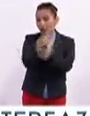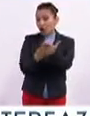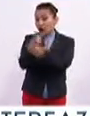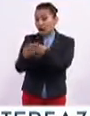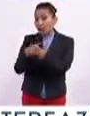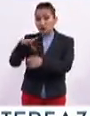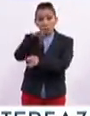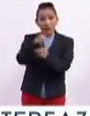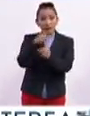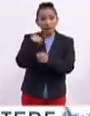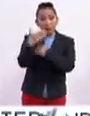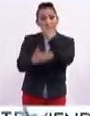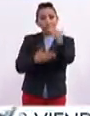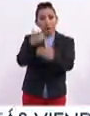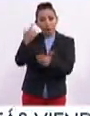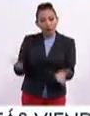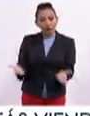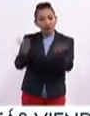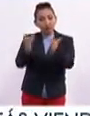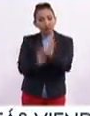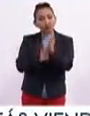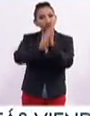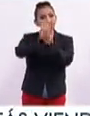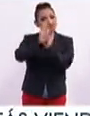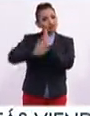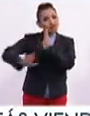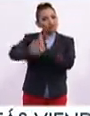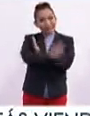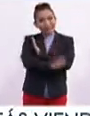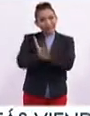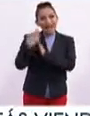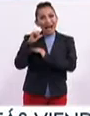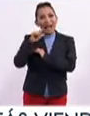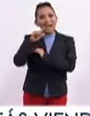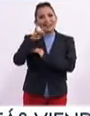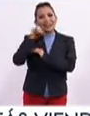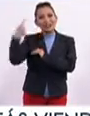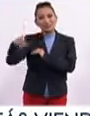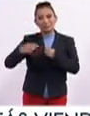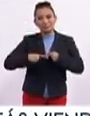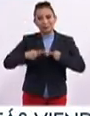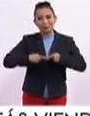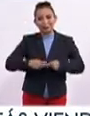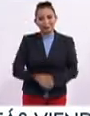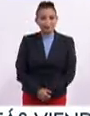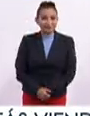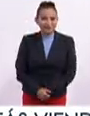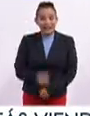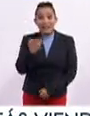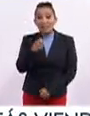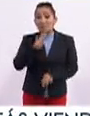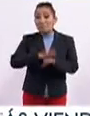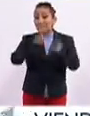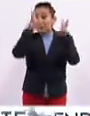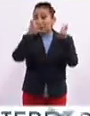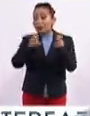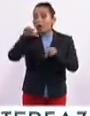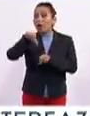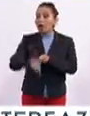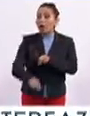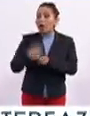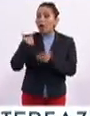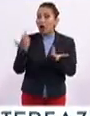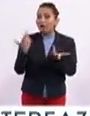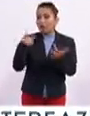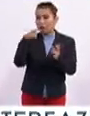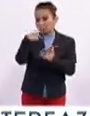programas integrales de desarrollo para impulsar el crecimiento de esta alcaldía y sus habitantes. Esto y mucho más, hoy en